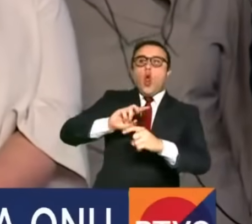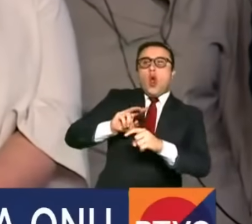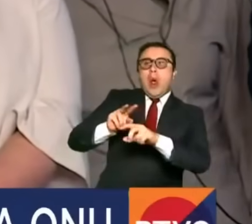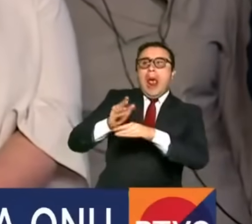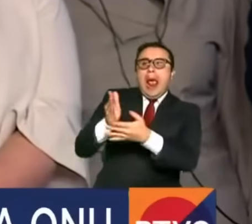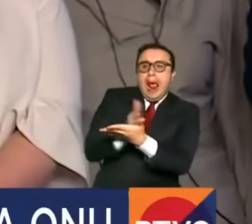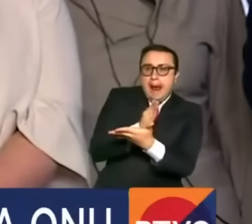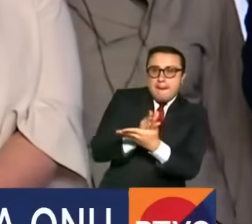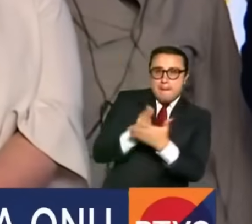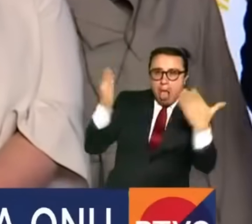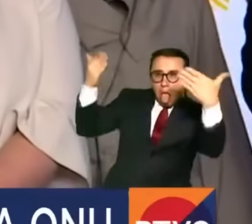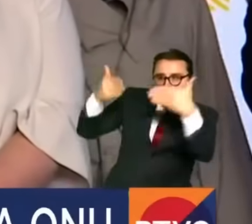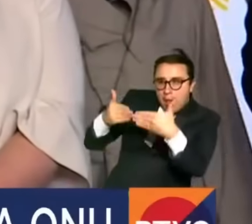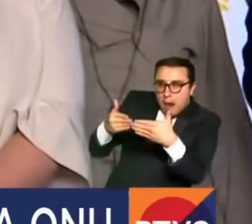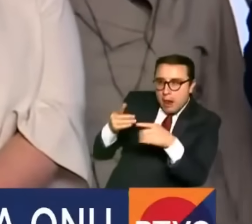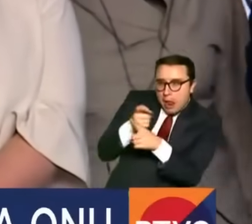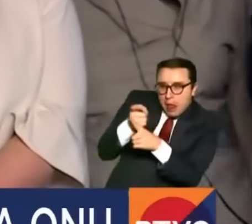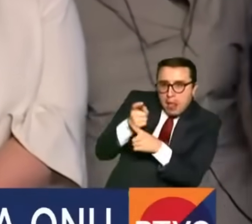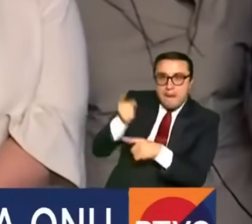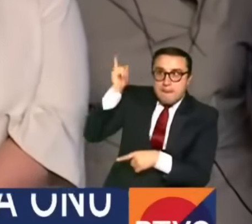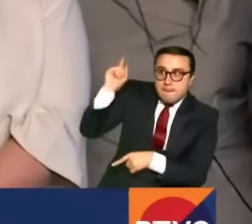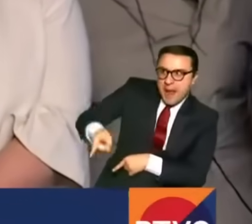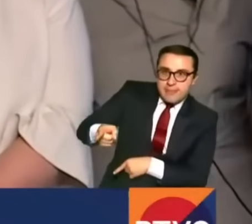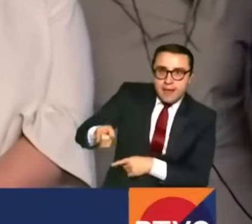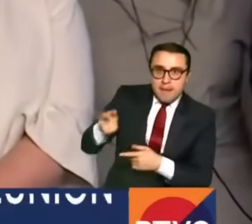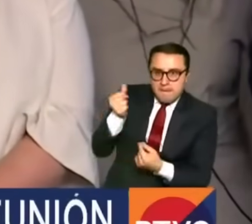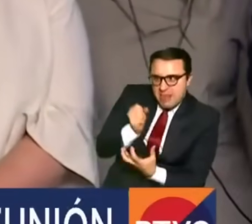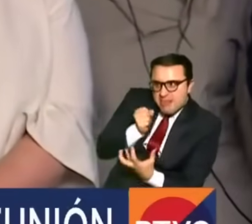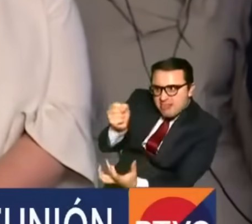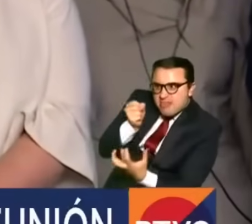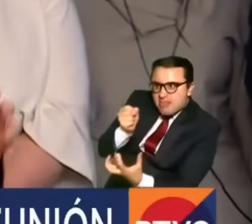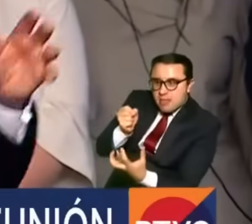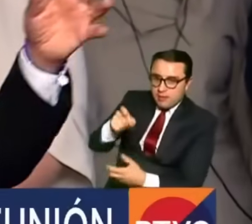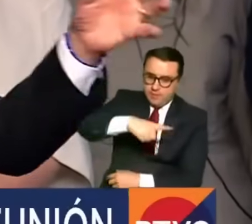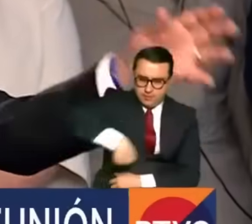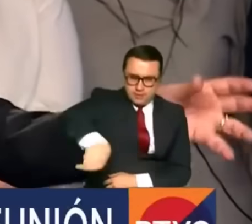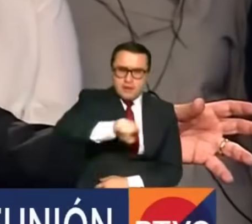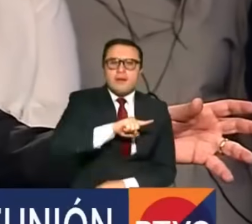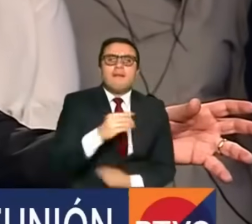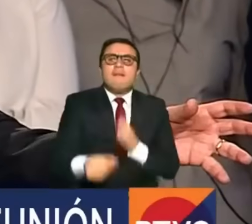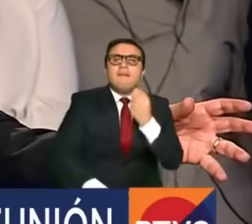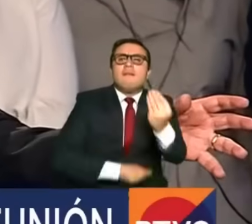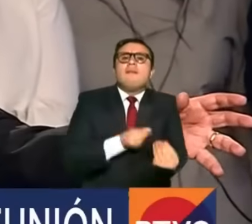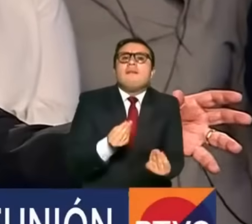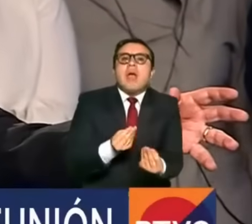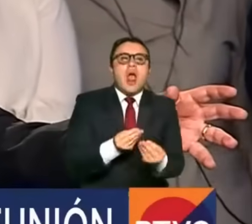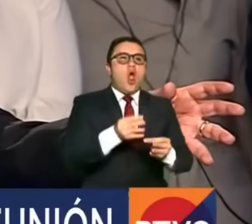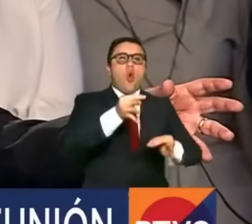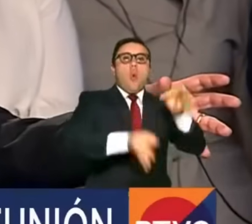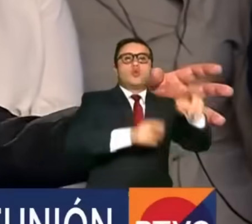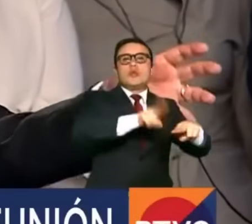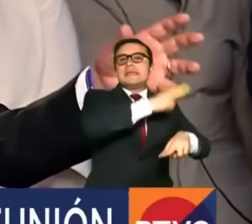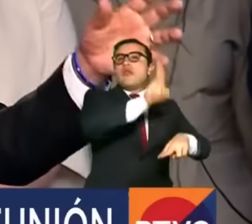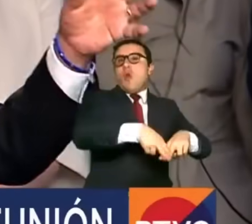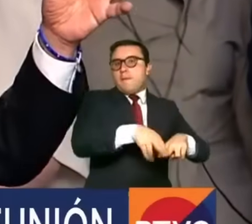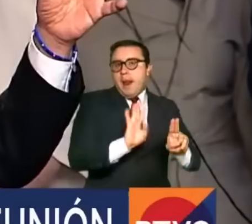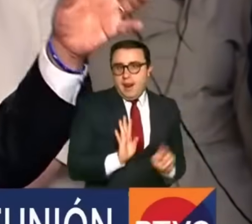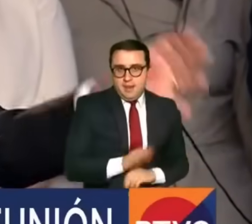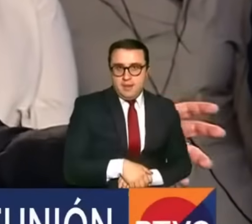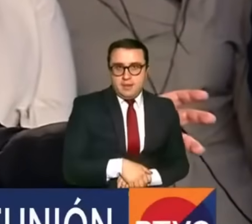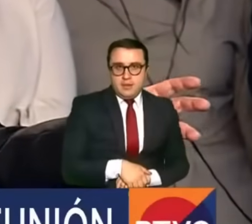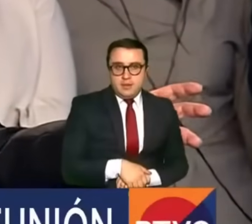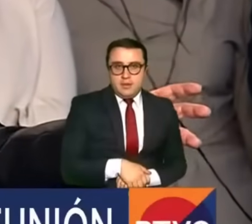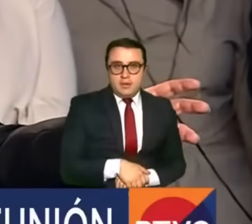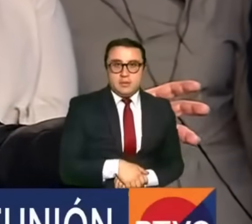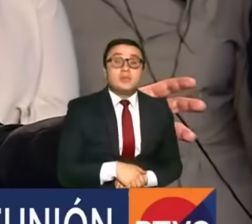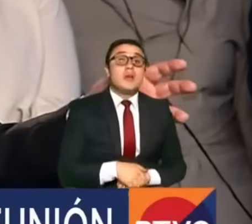son quizás los que dieron las órdenes y las financiaron, están en la justicia ordinaria. Los